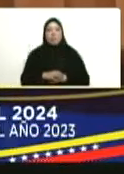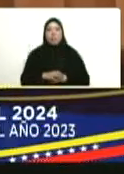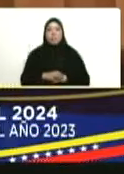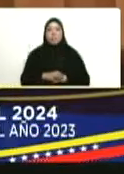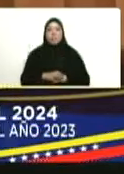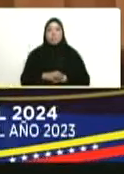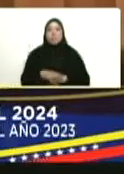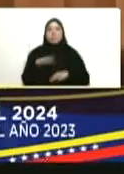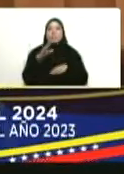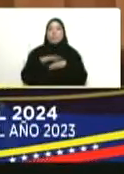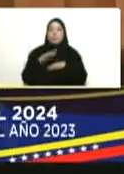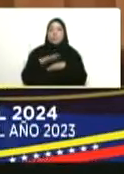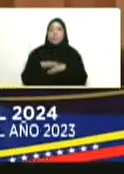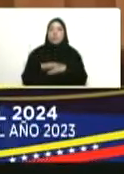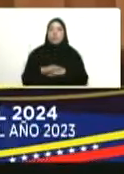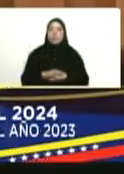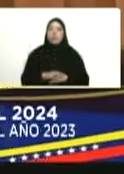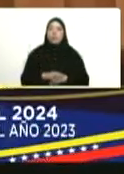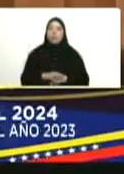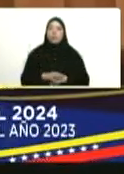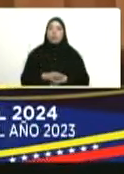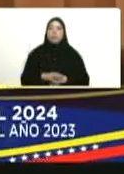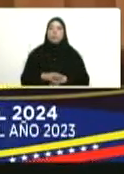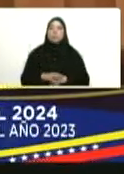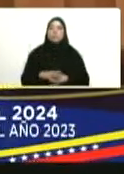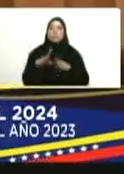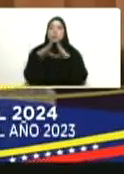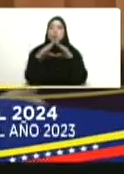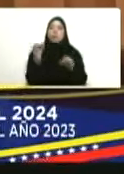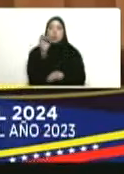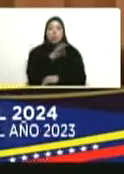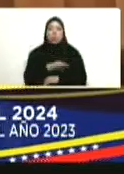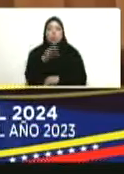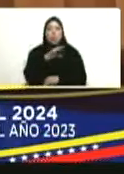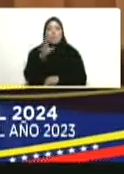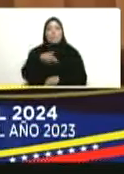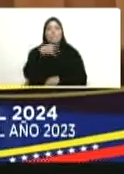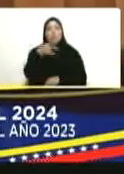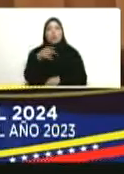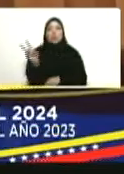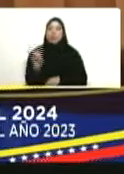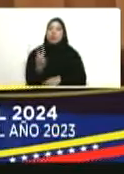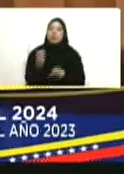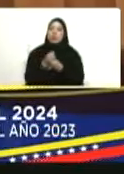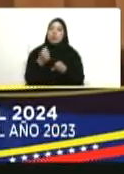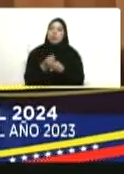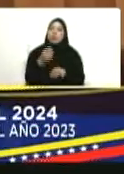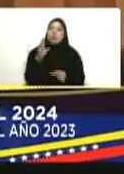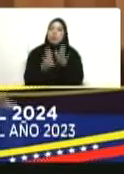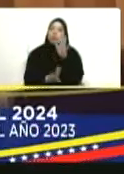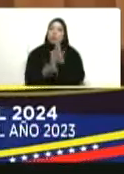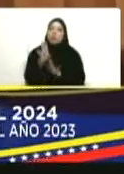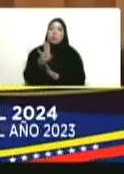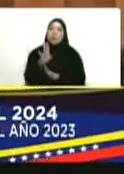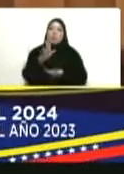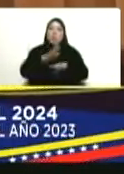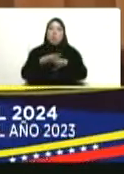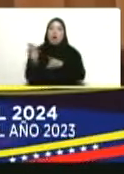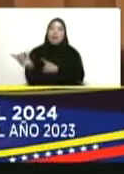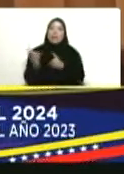Han convocado a todos los sectores sociales, políticos del país. Es un